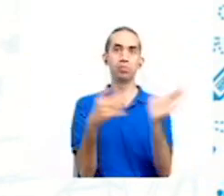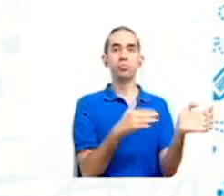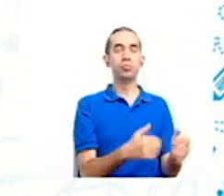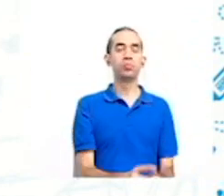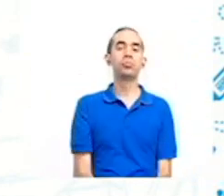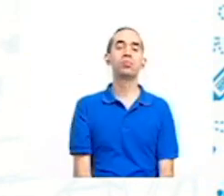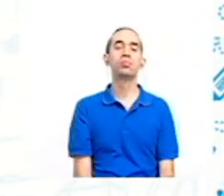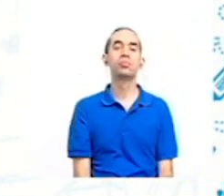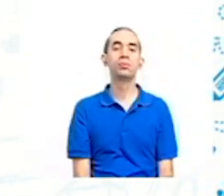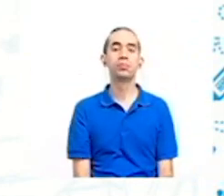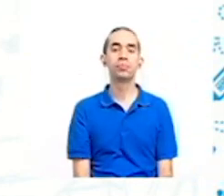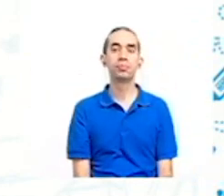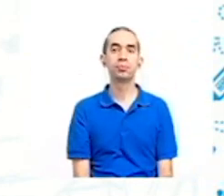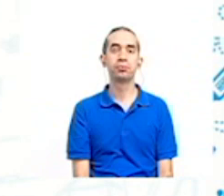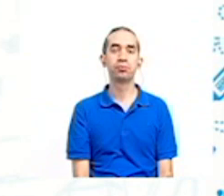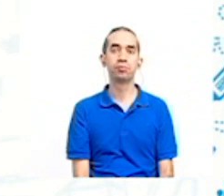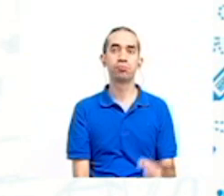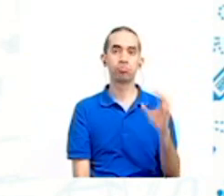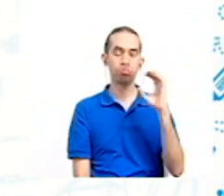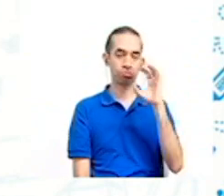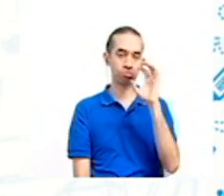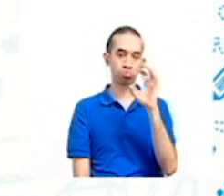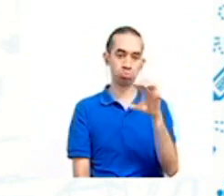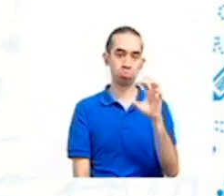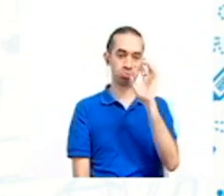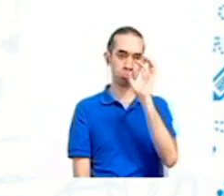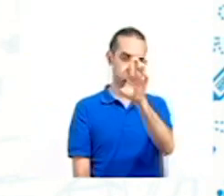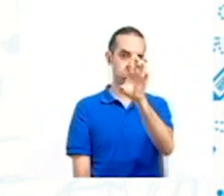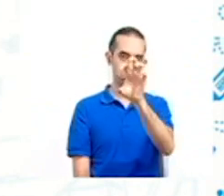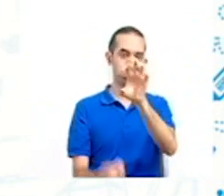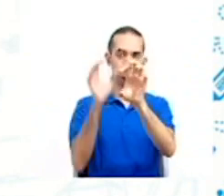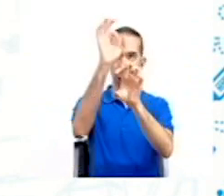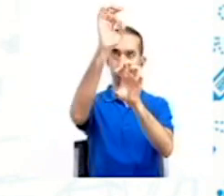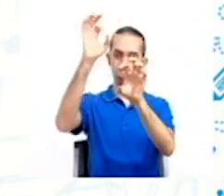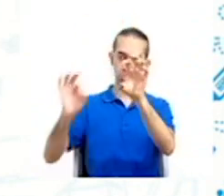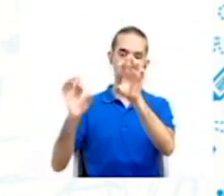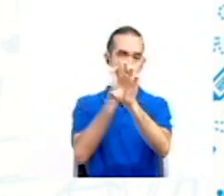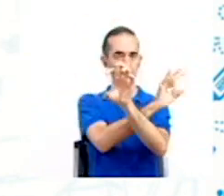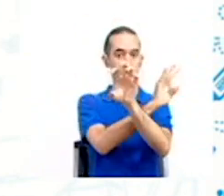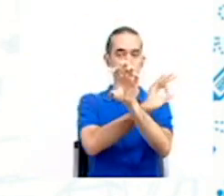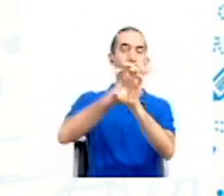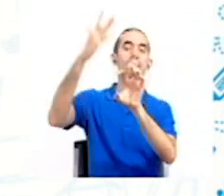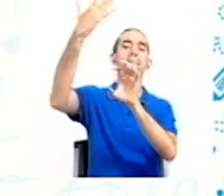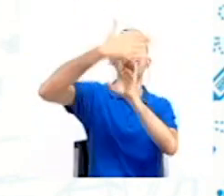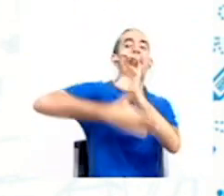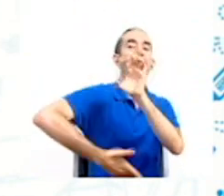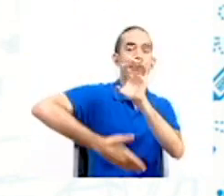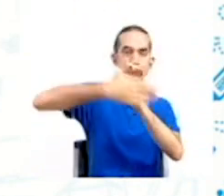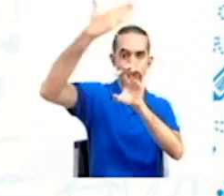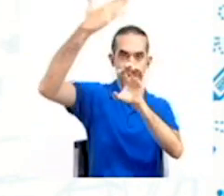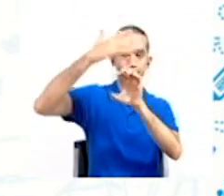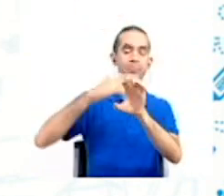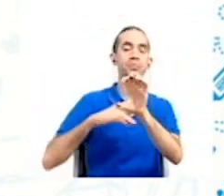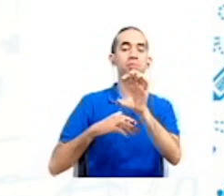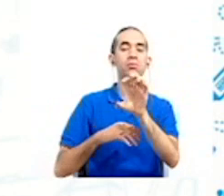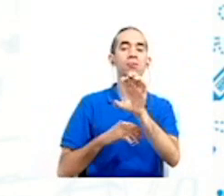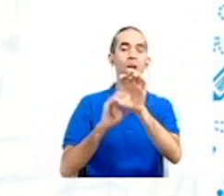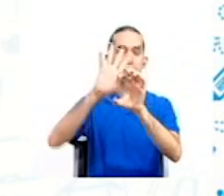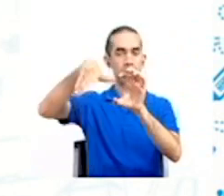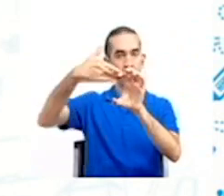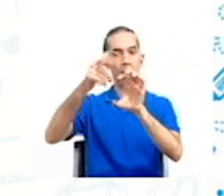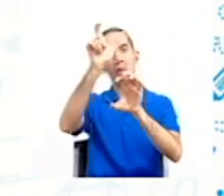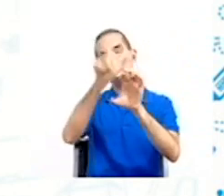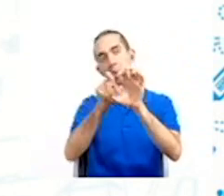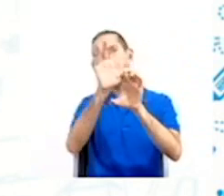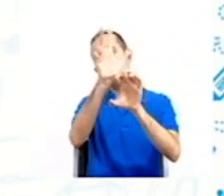Hay otro que es la trigonal plana, que es cuando tengo un átomo central de la familia 3 y forma 3 enlaces, pueden